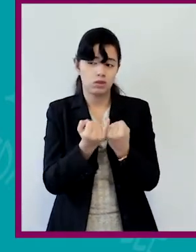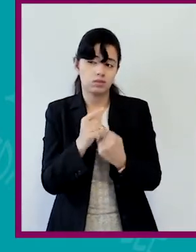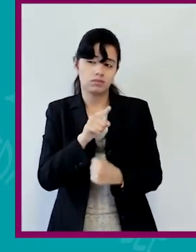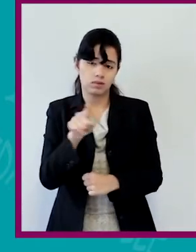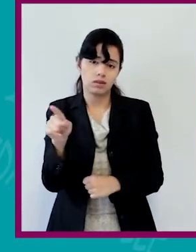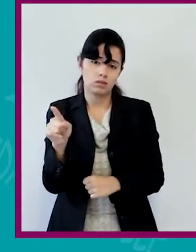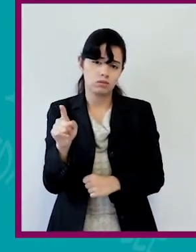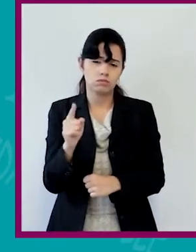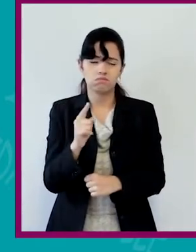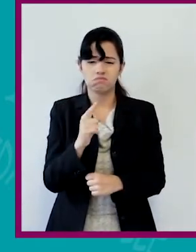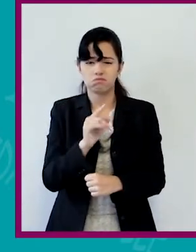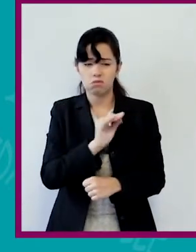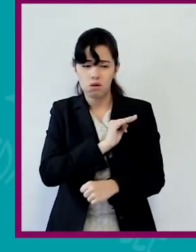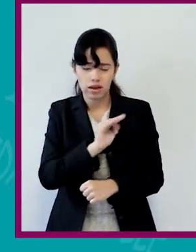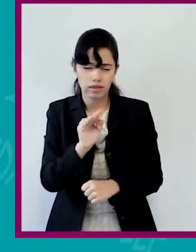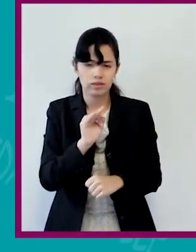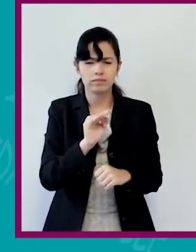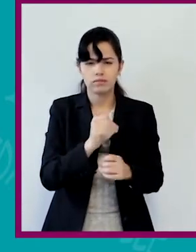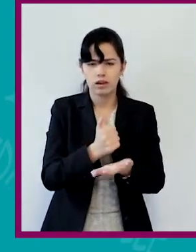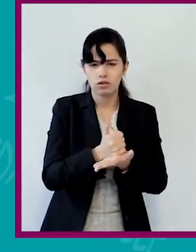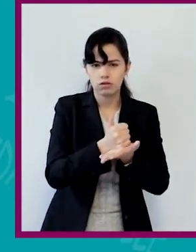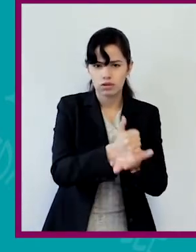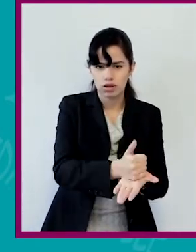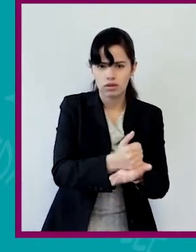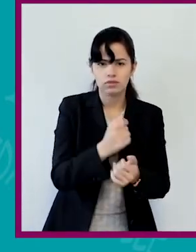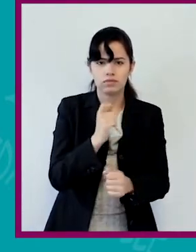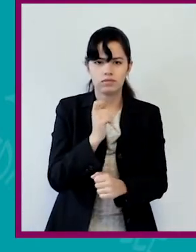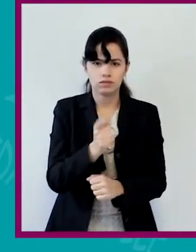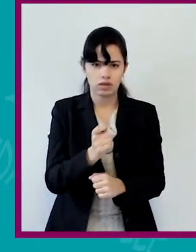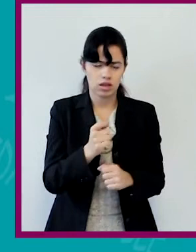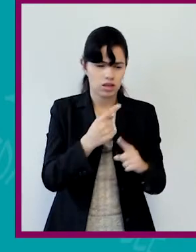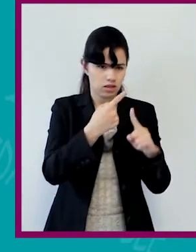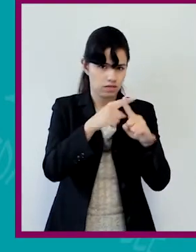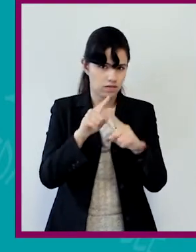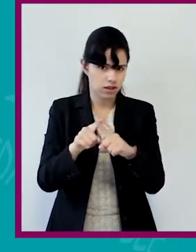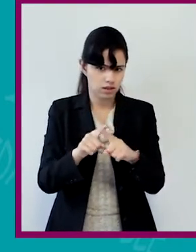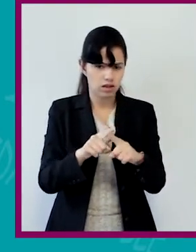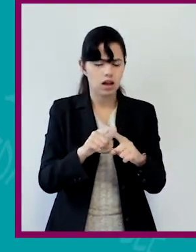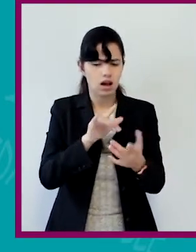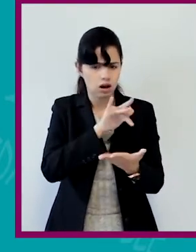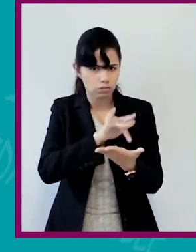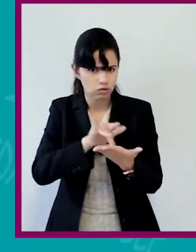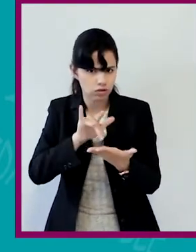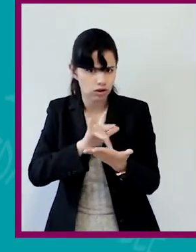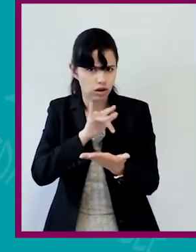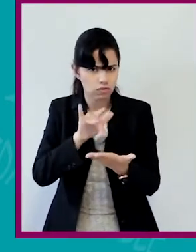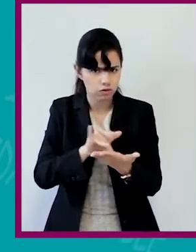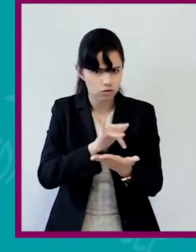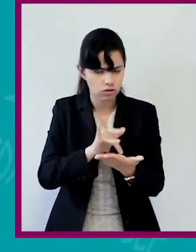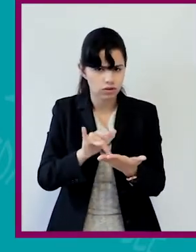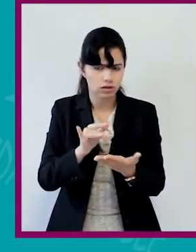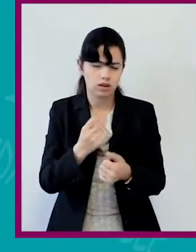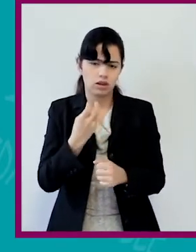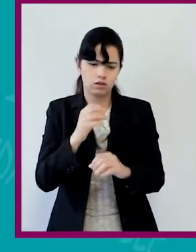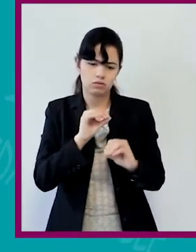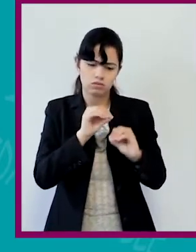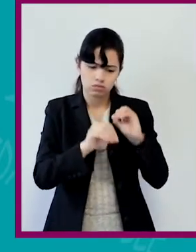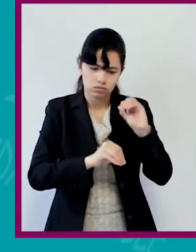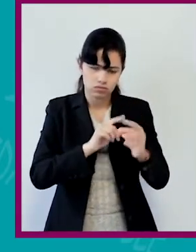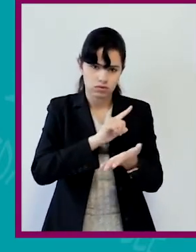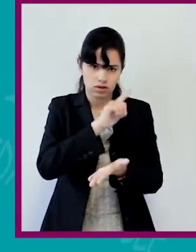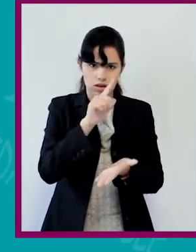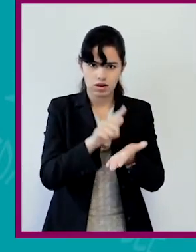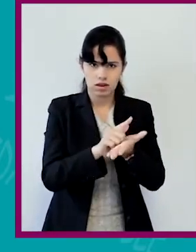poder o la posibilidad de hacerlo. Es decir, una correlación de fuerzas que haga